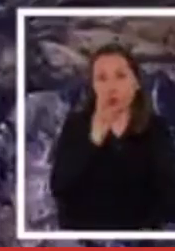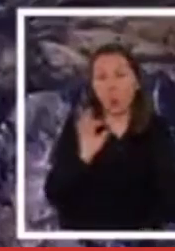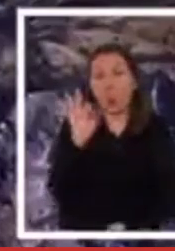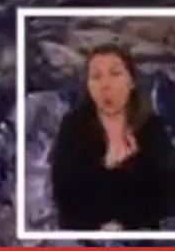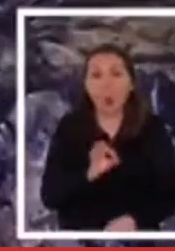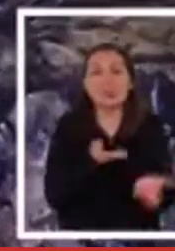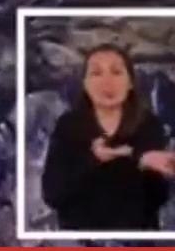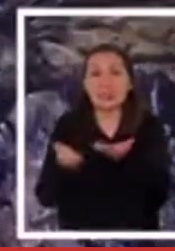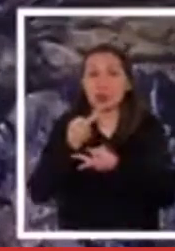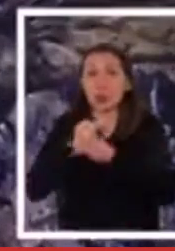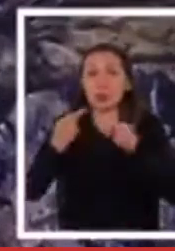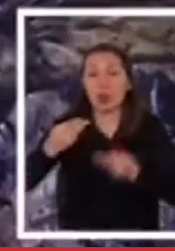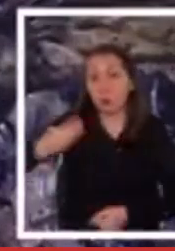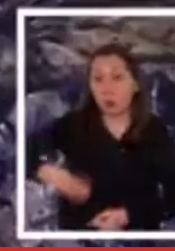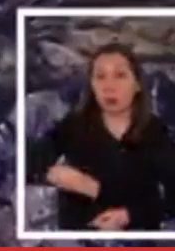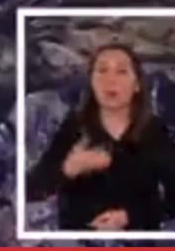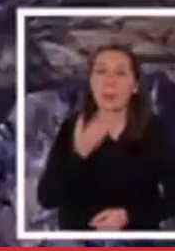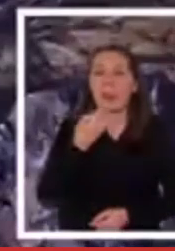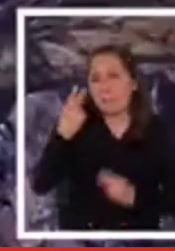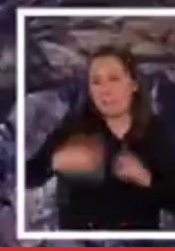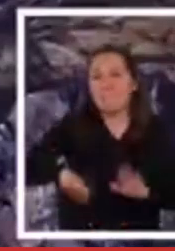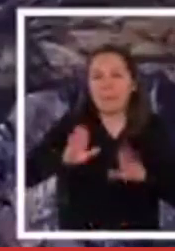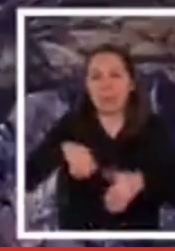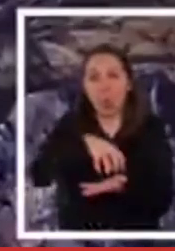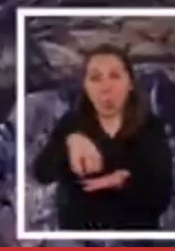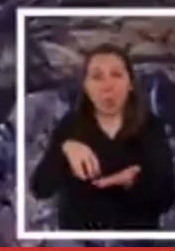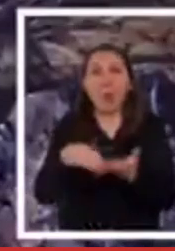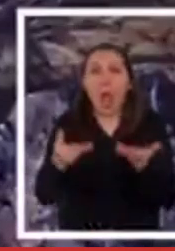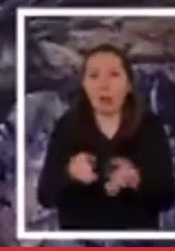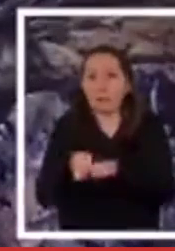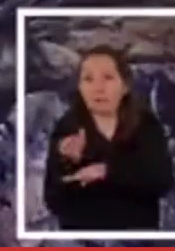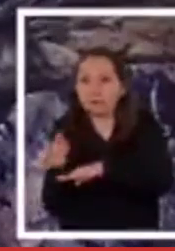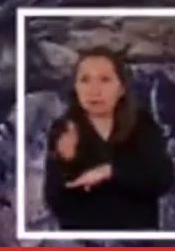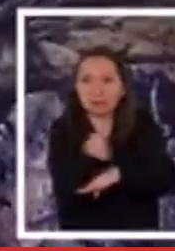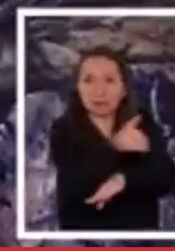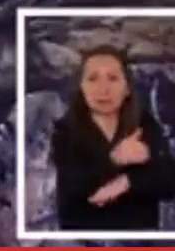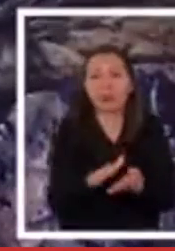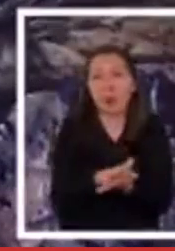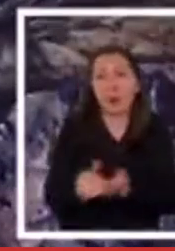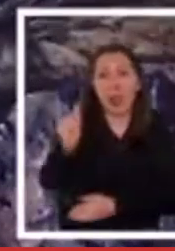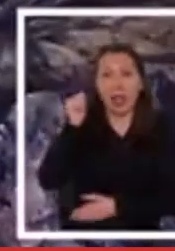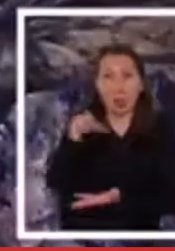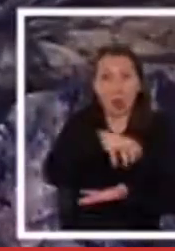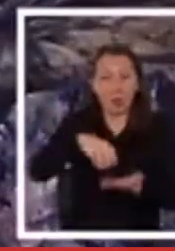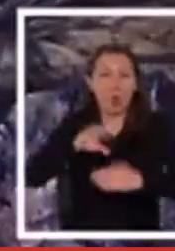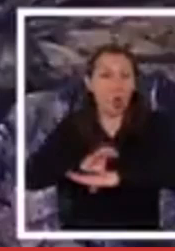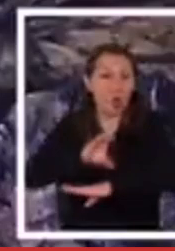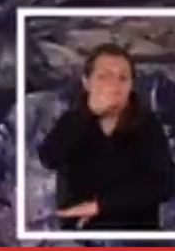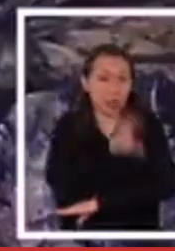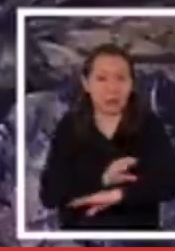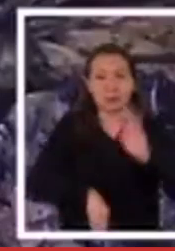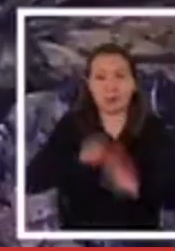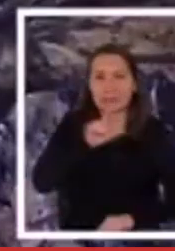de servicios públicos y municipios que son propios de las mismas comunes están distribuyendo por ejemplo el día de ayer en la comuna de coltauco